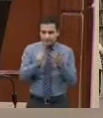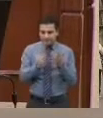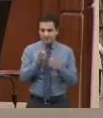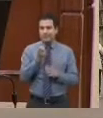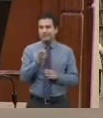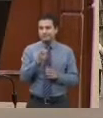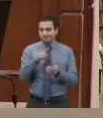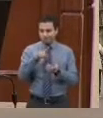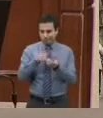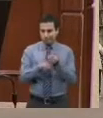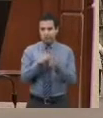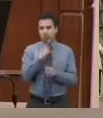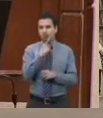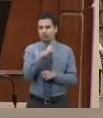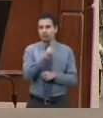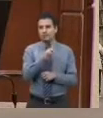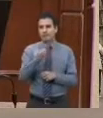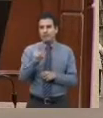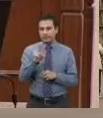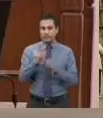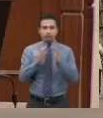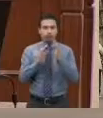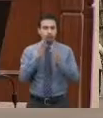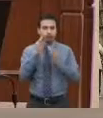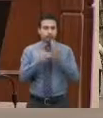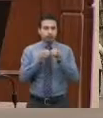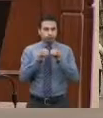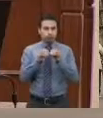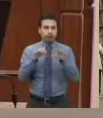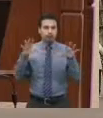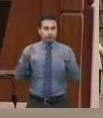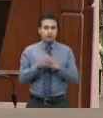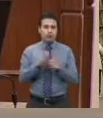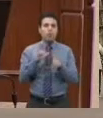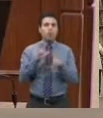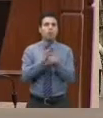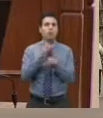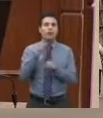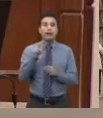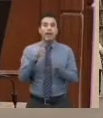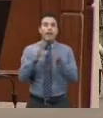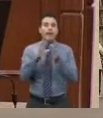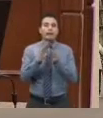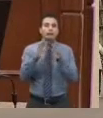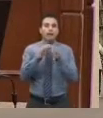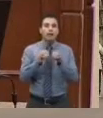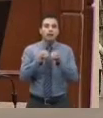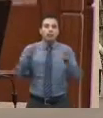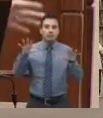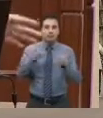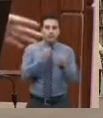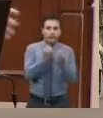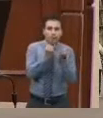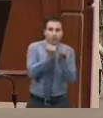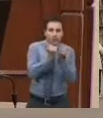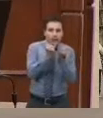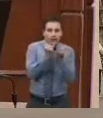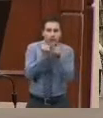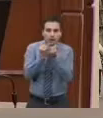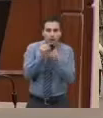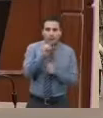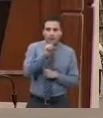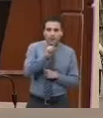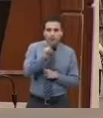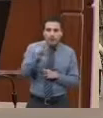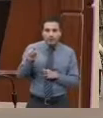de una campaña bien estructurada al existir similitudes desde la emisión de los mensajes hasta inclusive en cómo